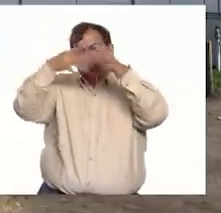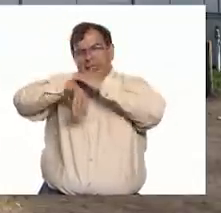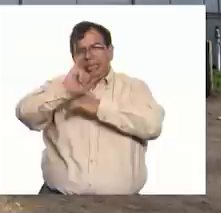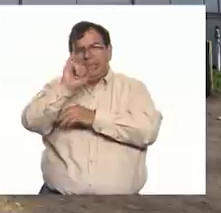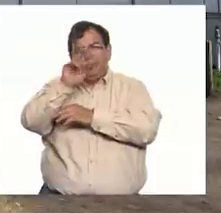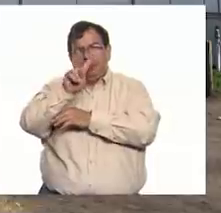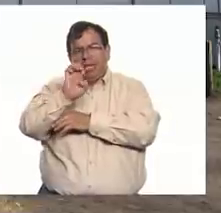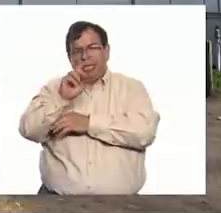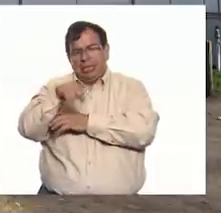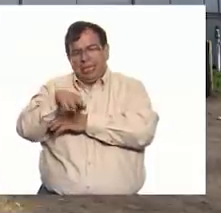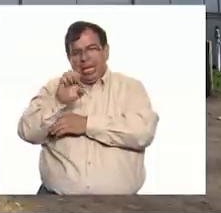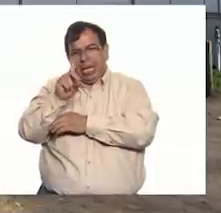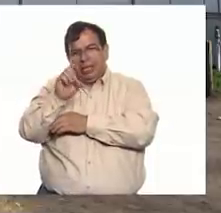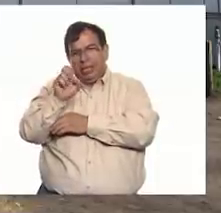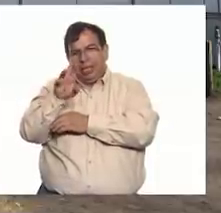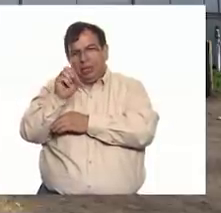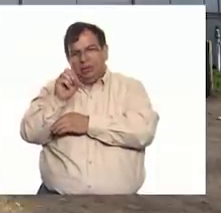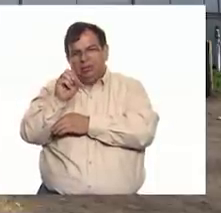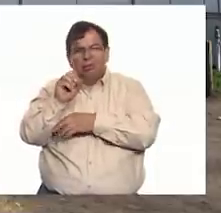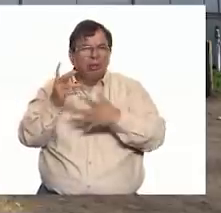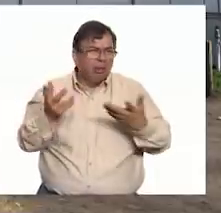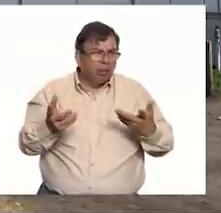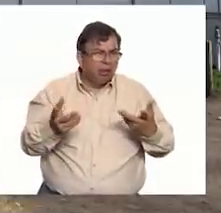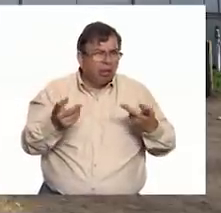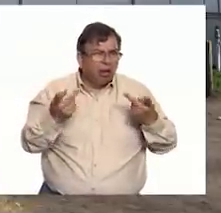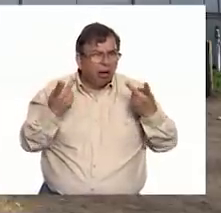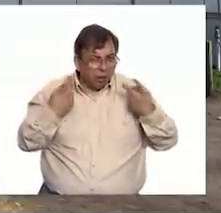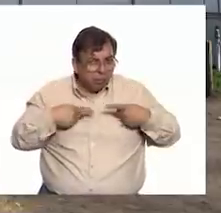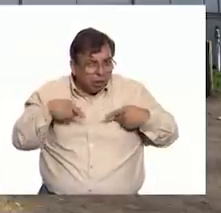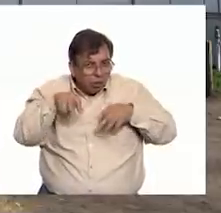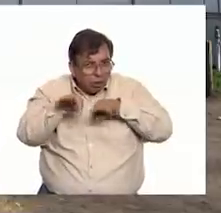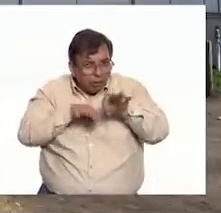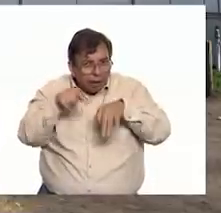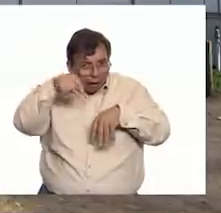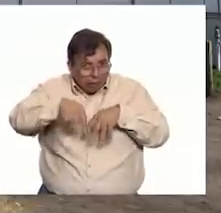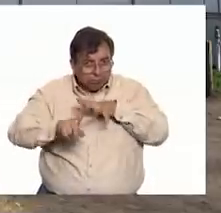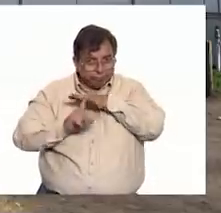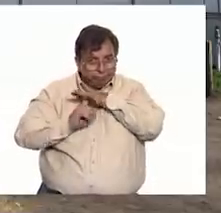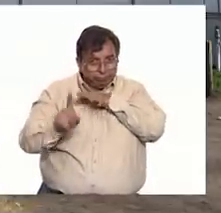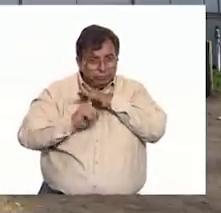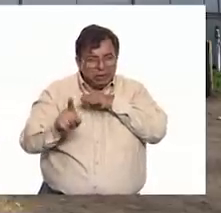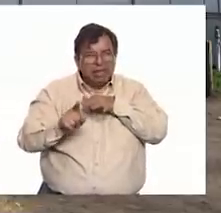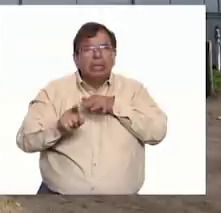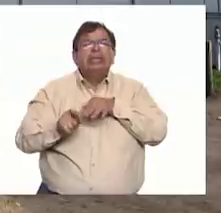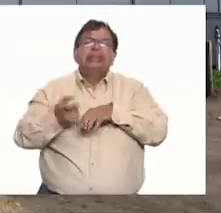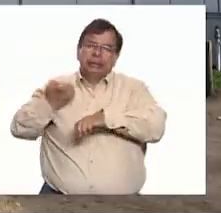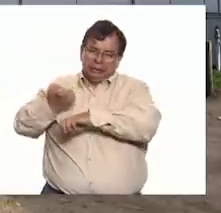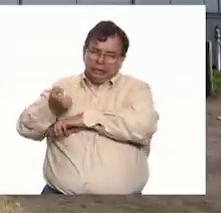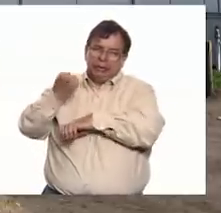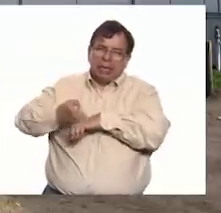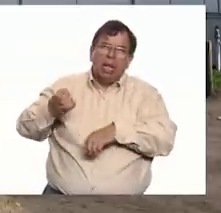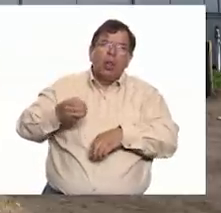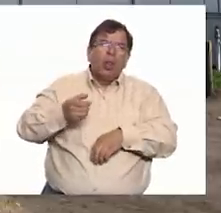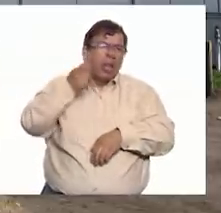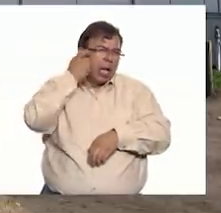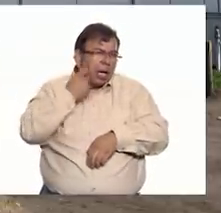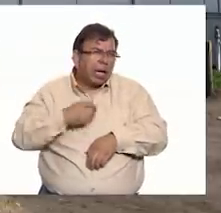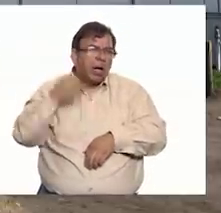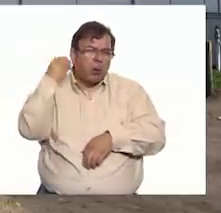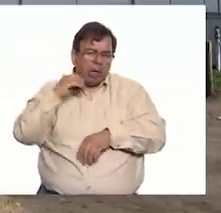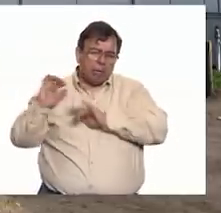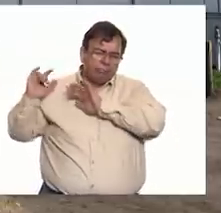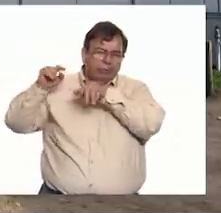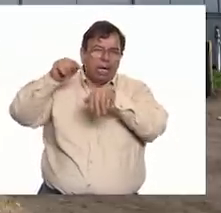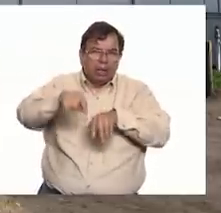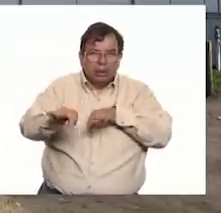¿Y respecto a los trabajadores, también son migrantes? Sí, cada año llegan de Guerrero y Oaxaca personas a trabajar en la